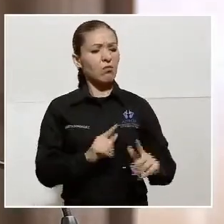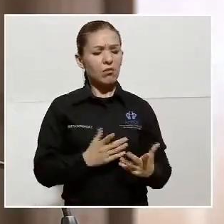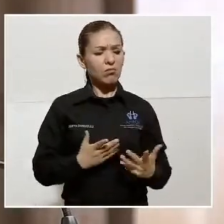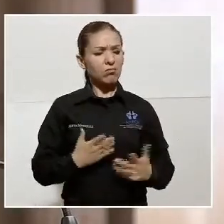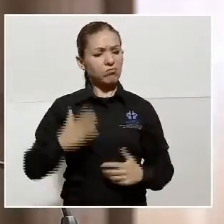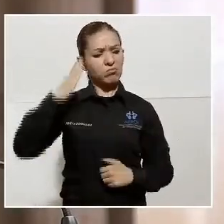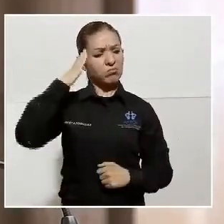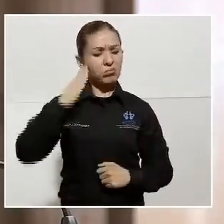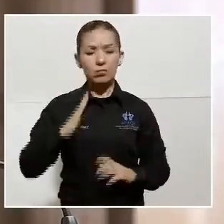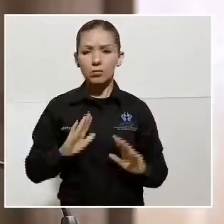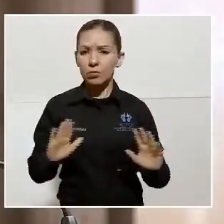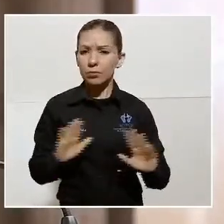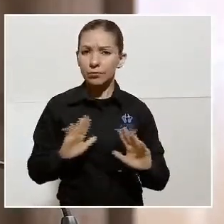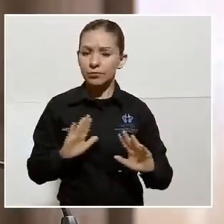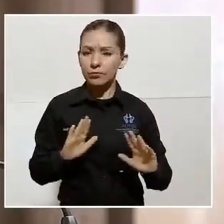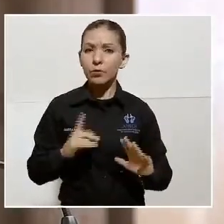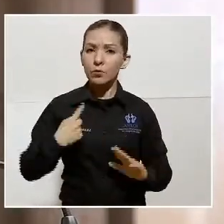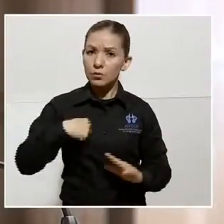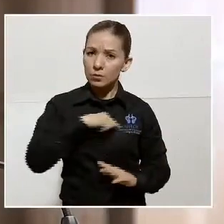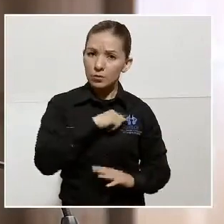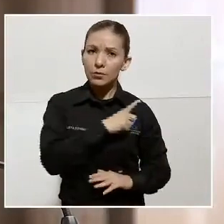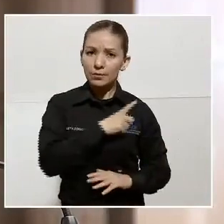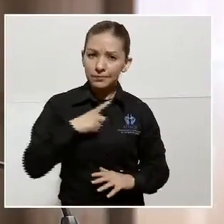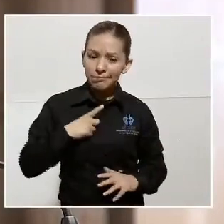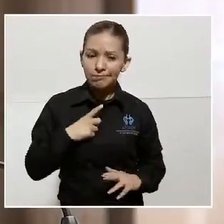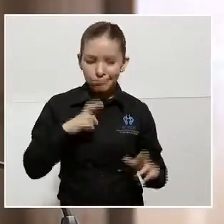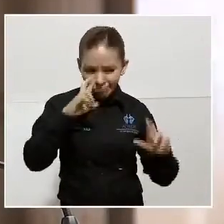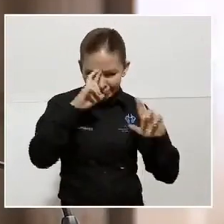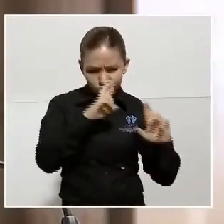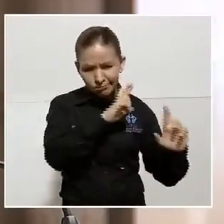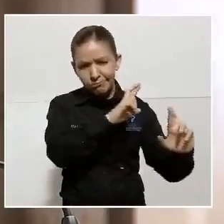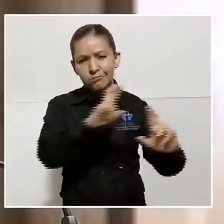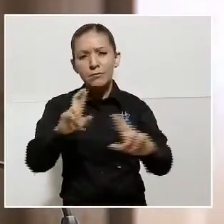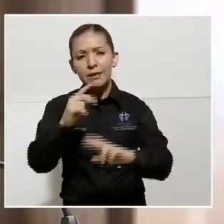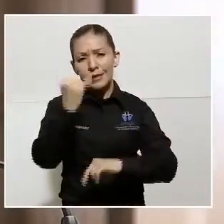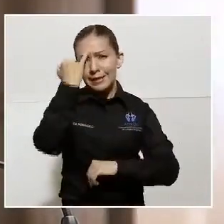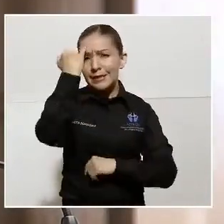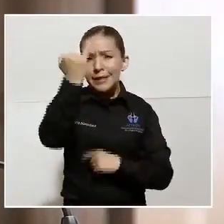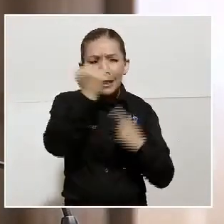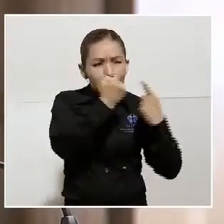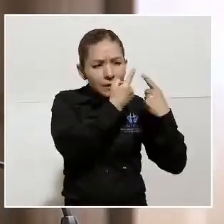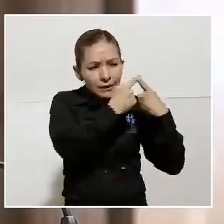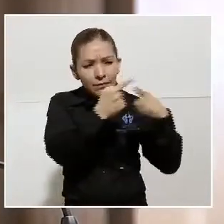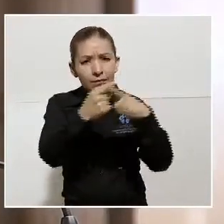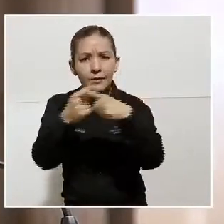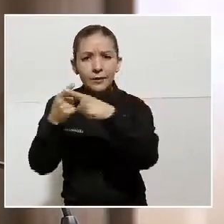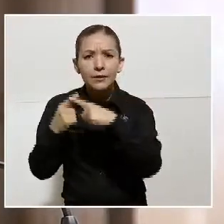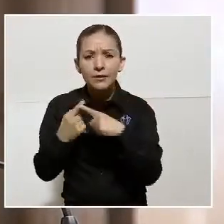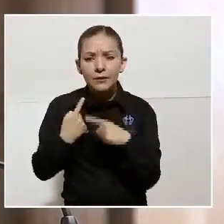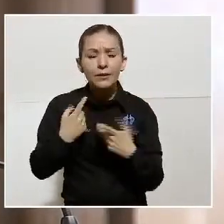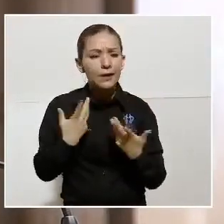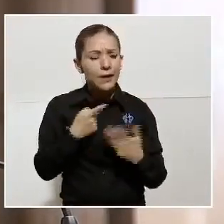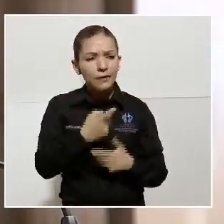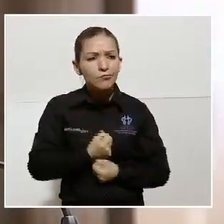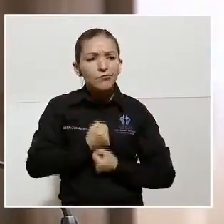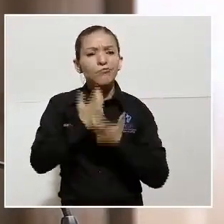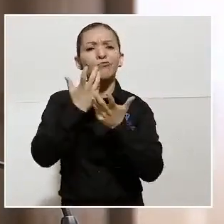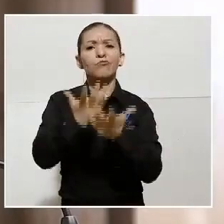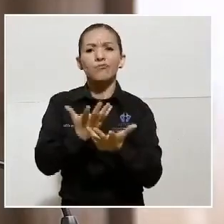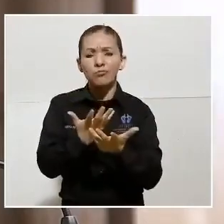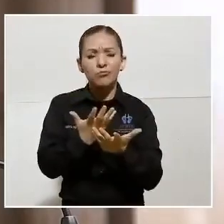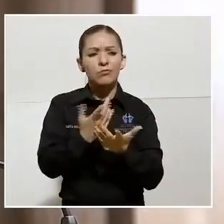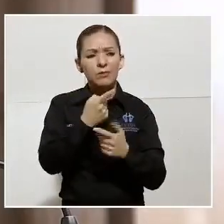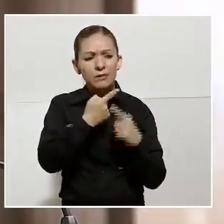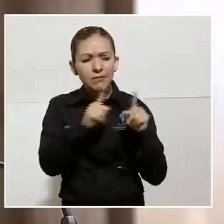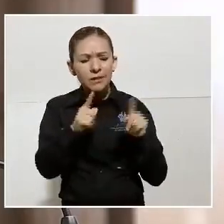siempre tengamos que ser respetuosos de la libertad de expresión, de la libertad de manifestación, del derecho a